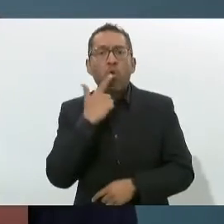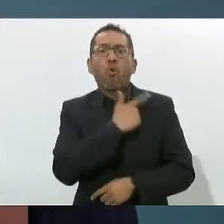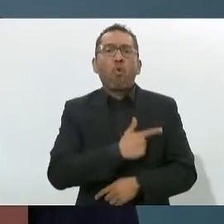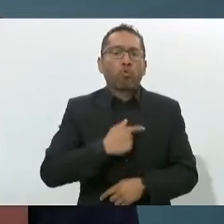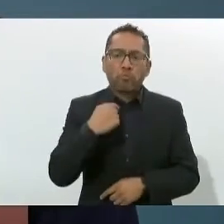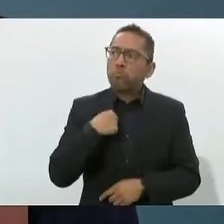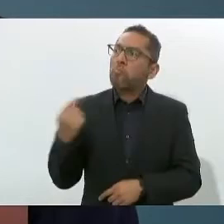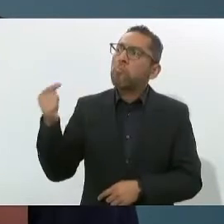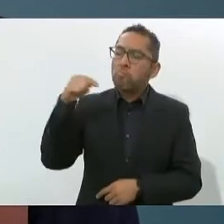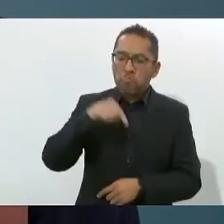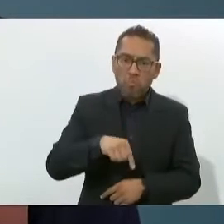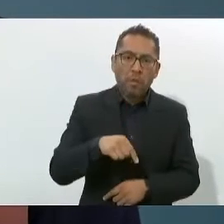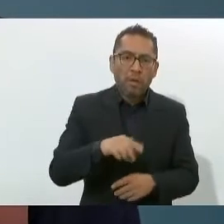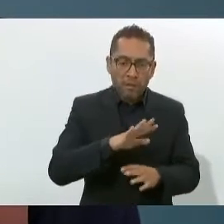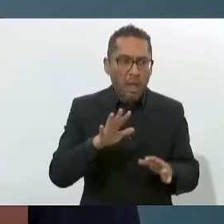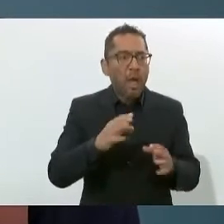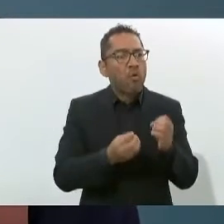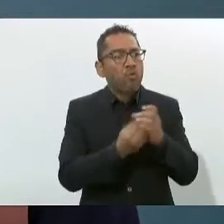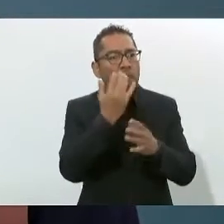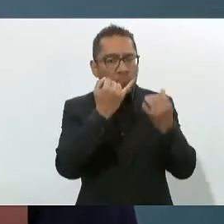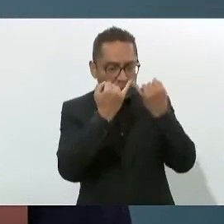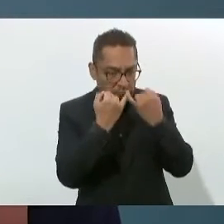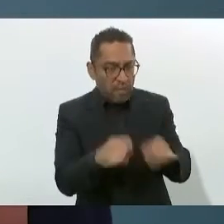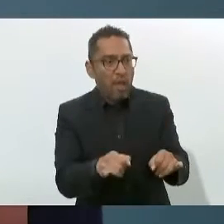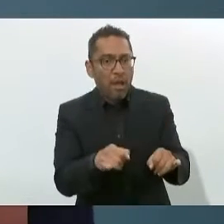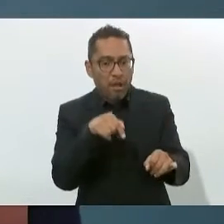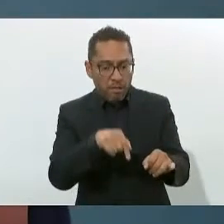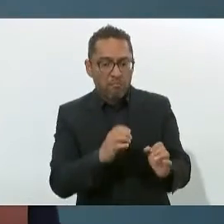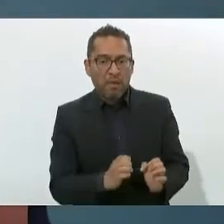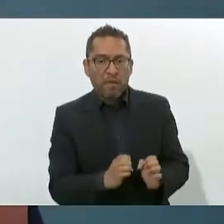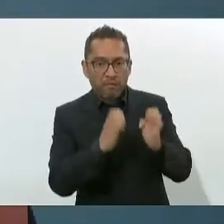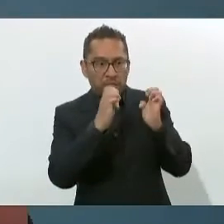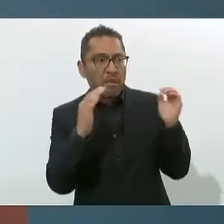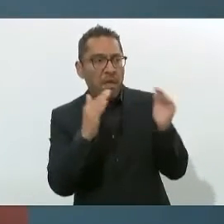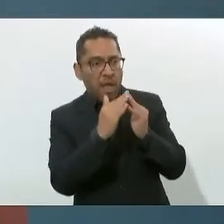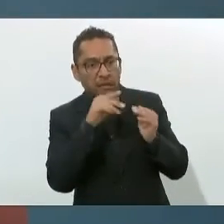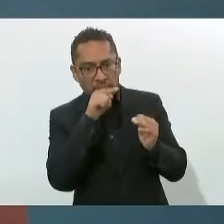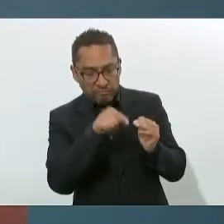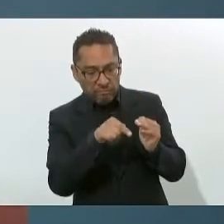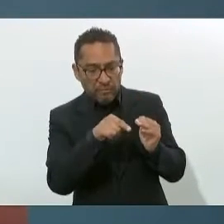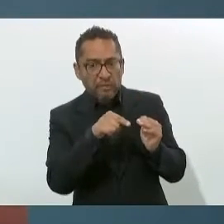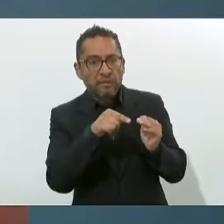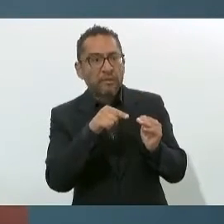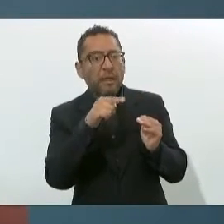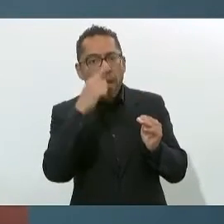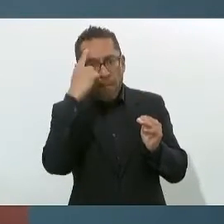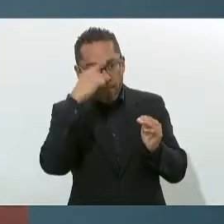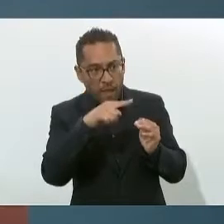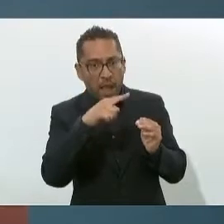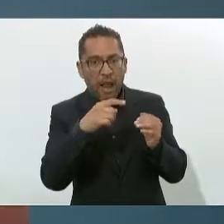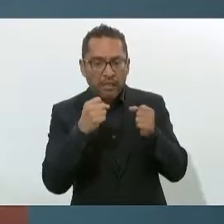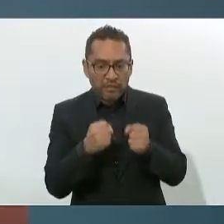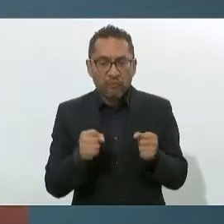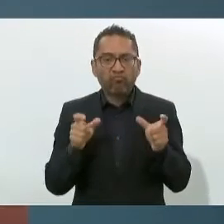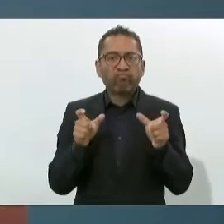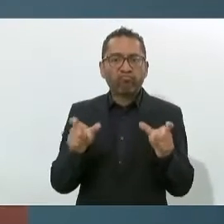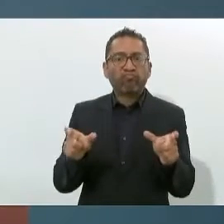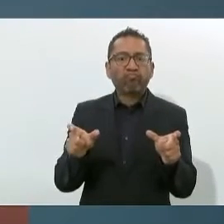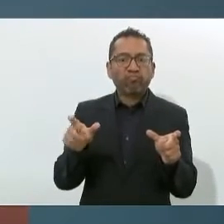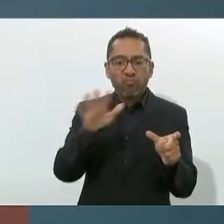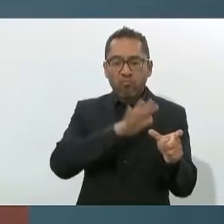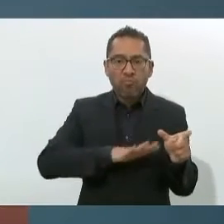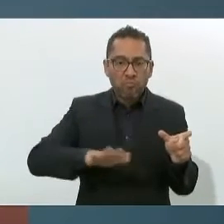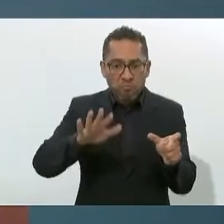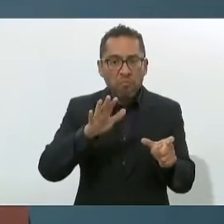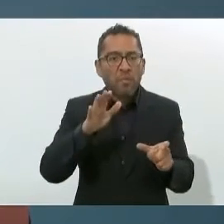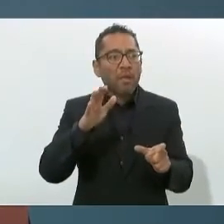aquí inaugurando este cuartel, esta instalación para la seguridad pública, en